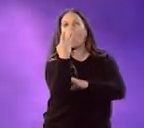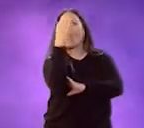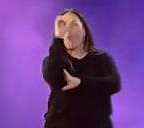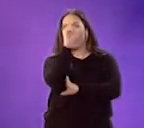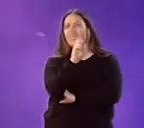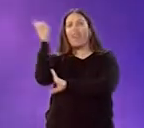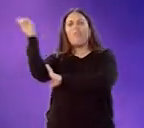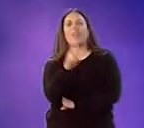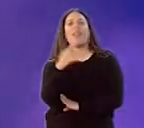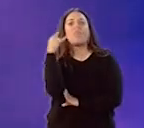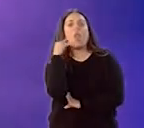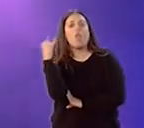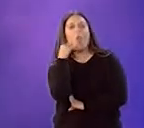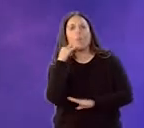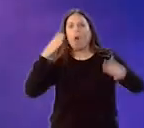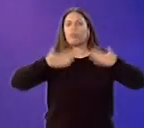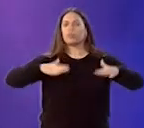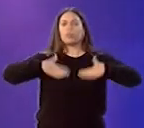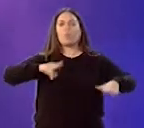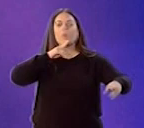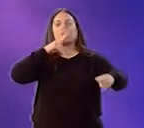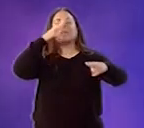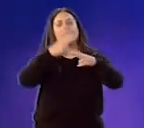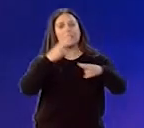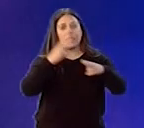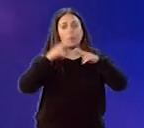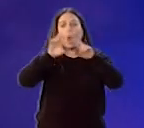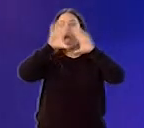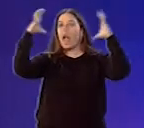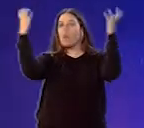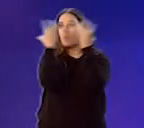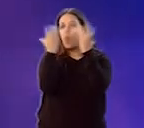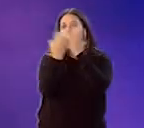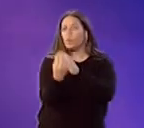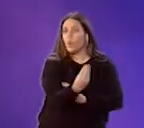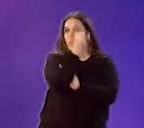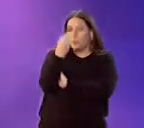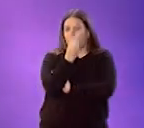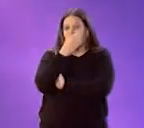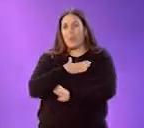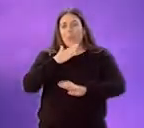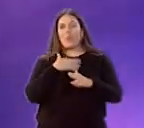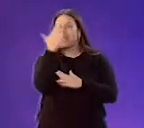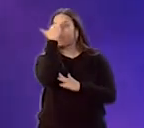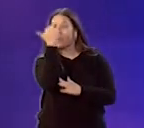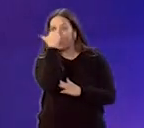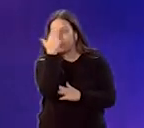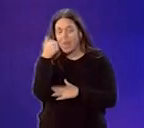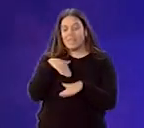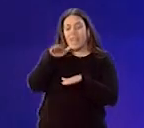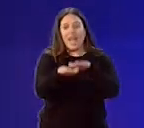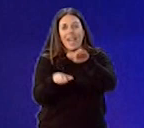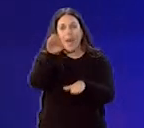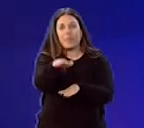con un vestuario que lleva por título con el mundo como cobijo mis pies hacen el camino siendo la felicidad mi destino